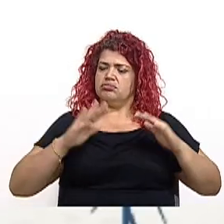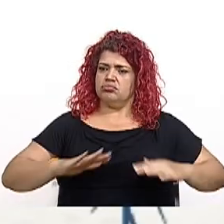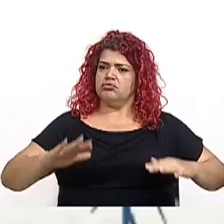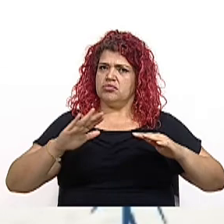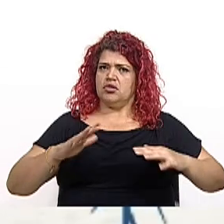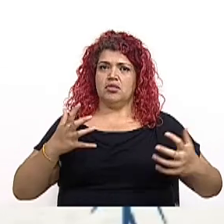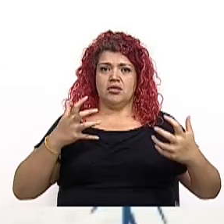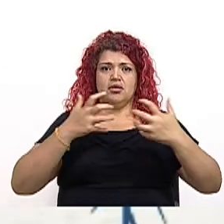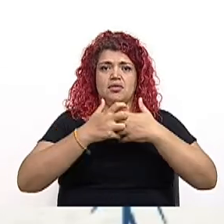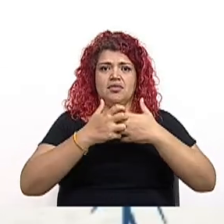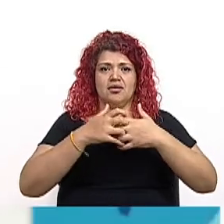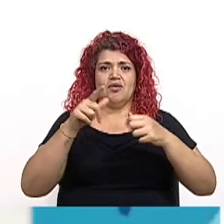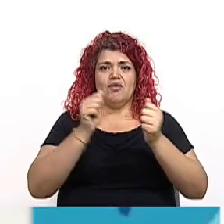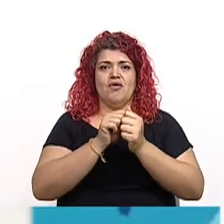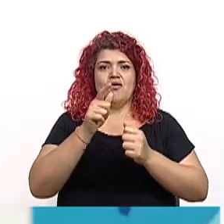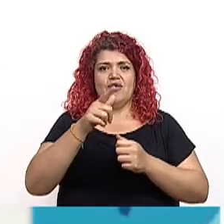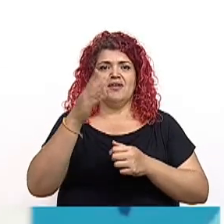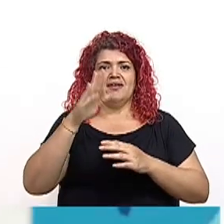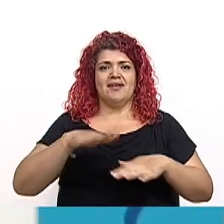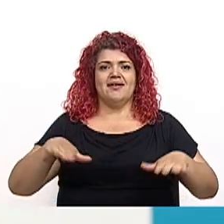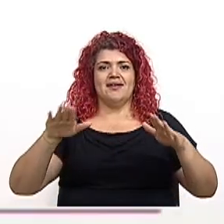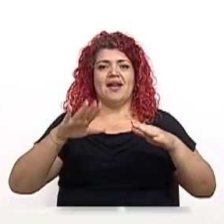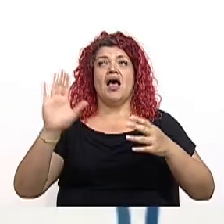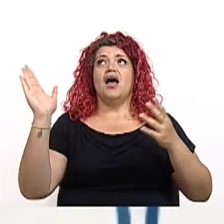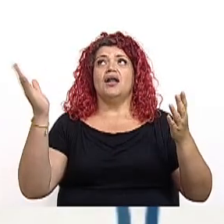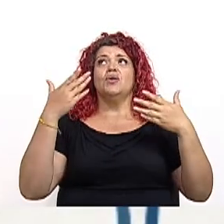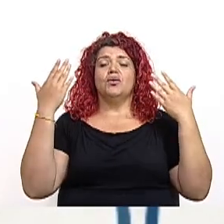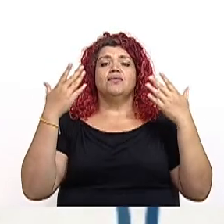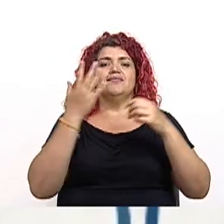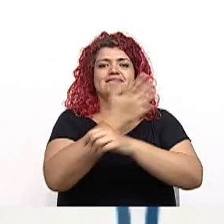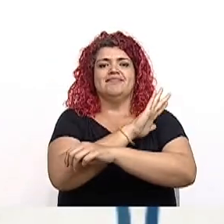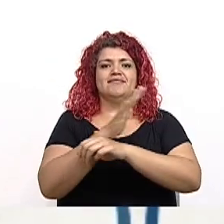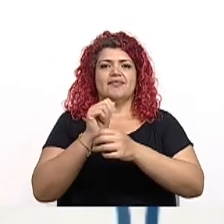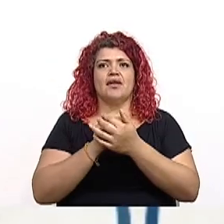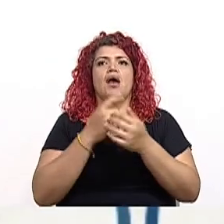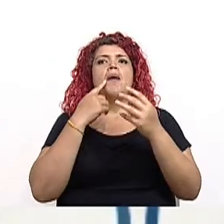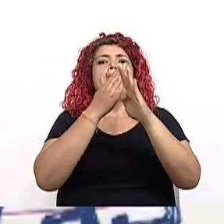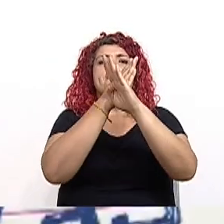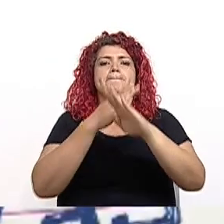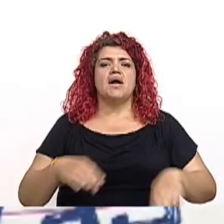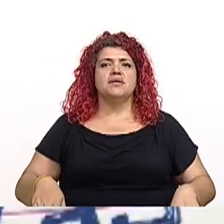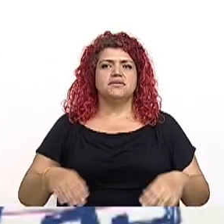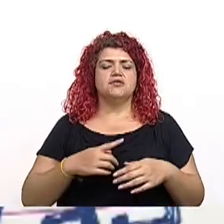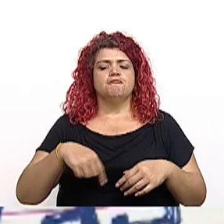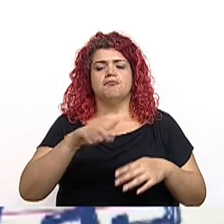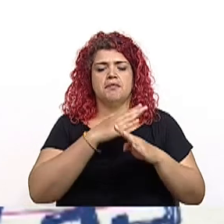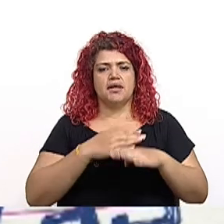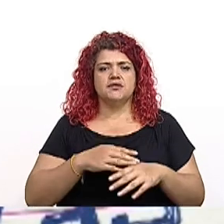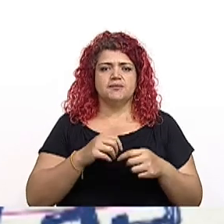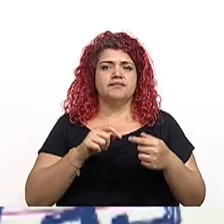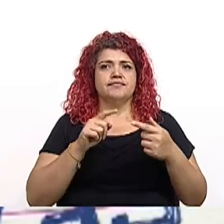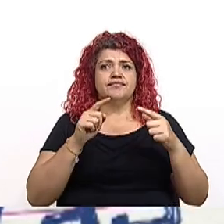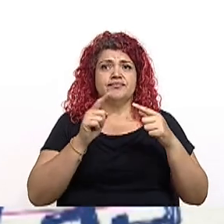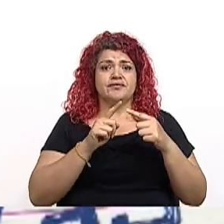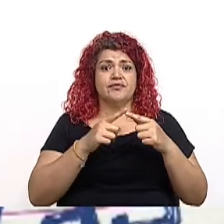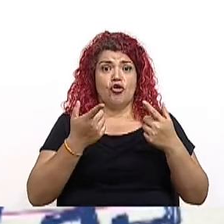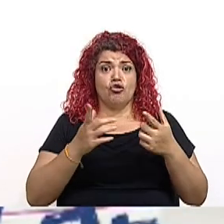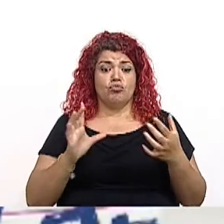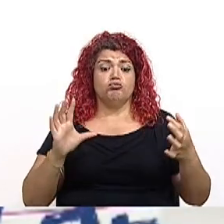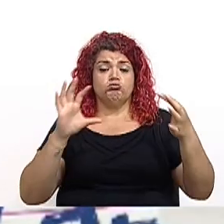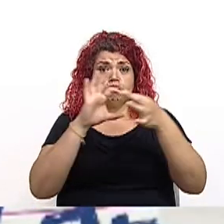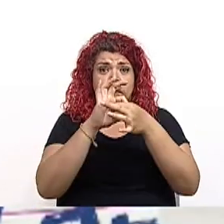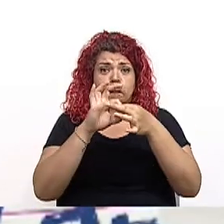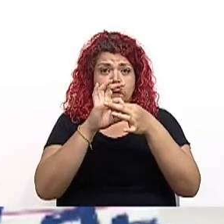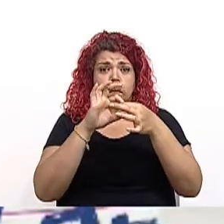con la naturaleza. Paz. Propiciar sociedades pacíficas. Alianzas. Crear una alianza